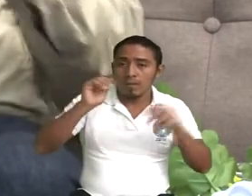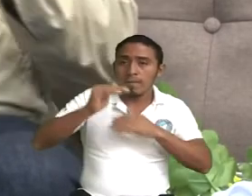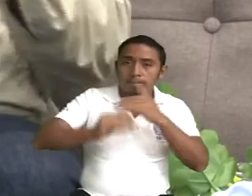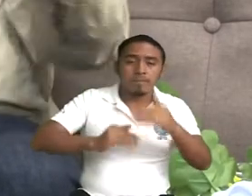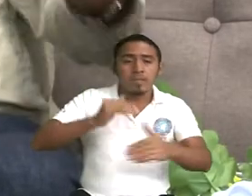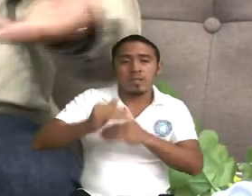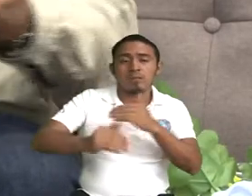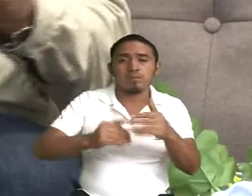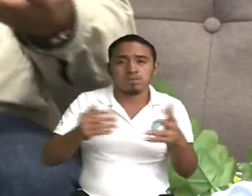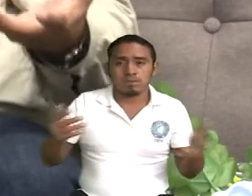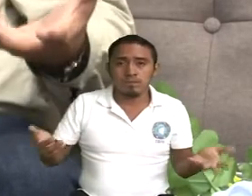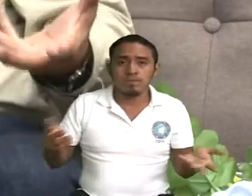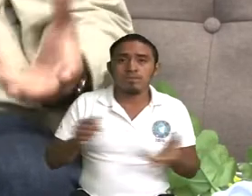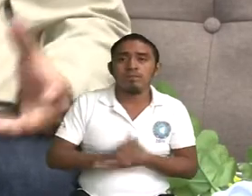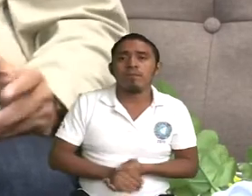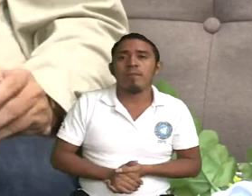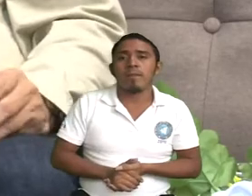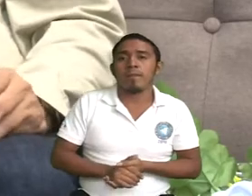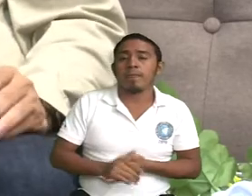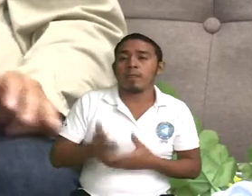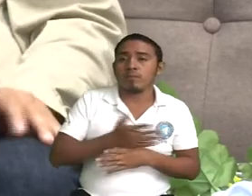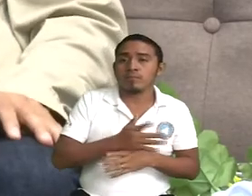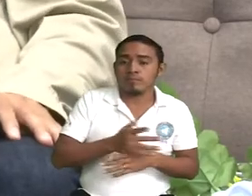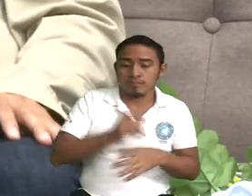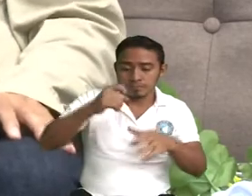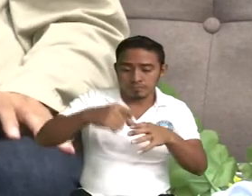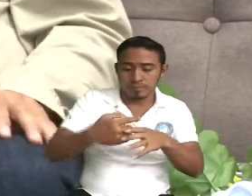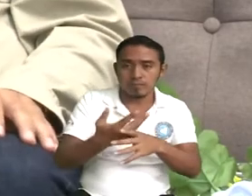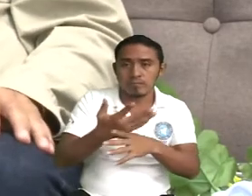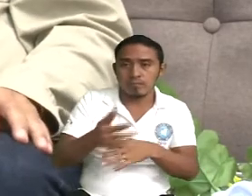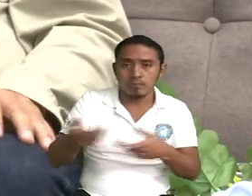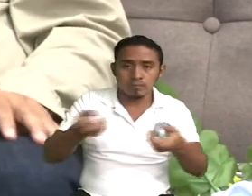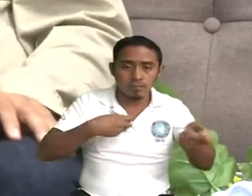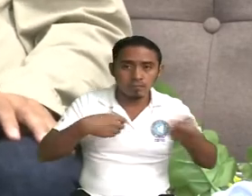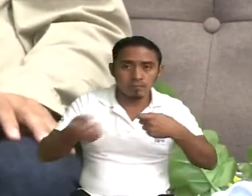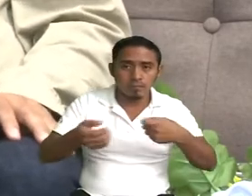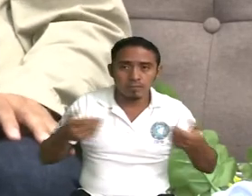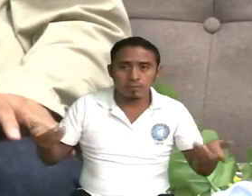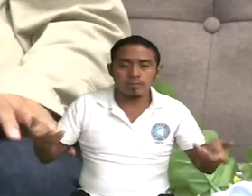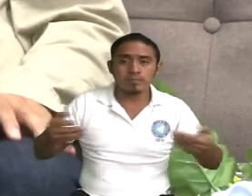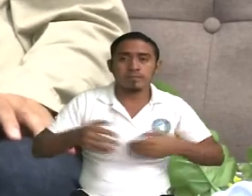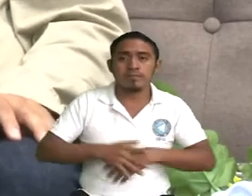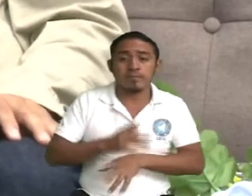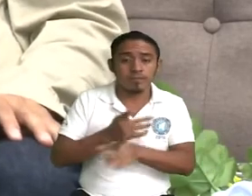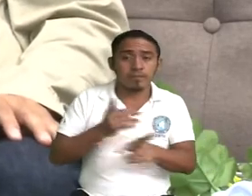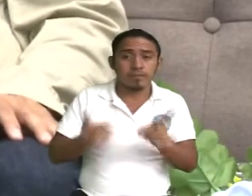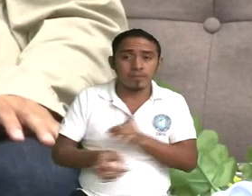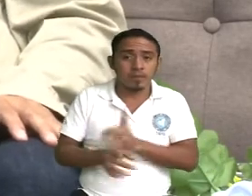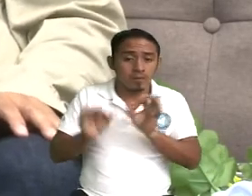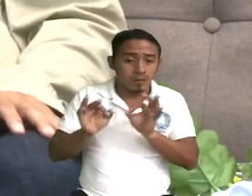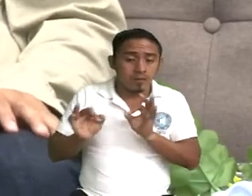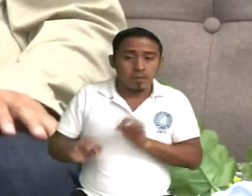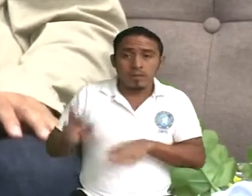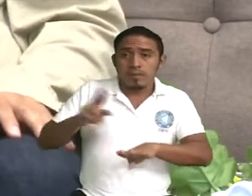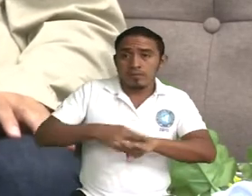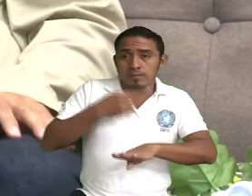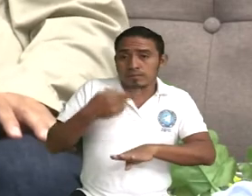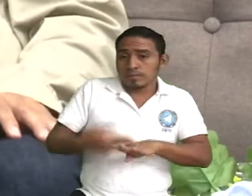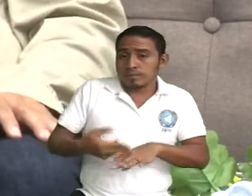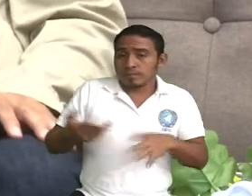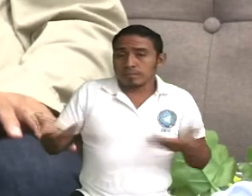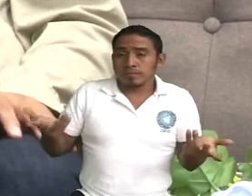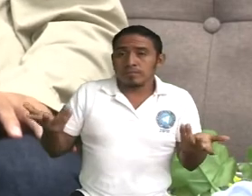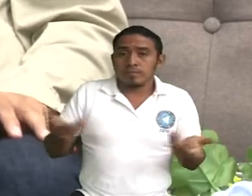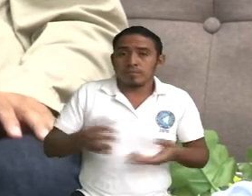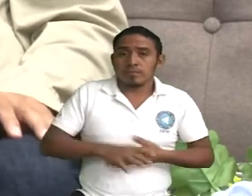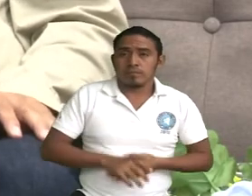procesamiento de los productos agrícolas, los emprendedores deben de cumplir una serie de normas también